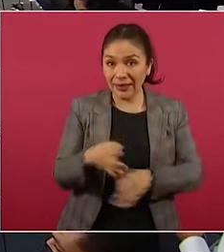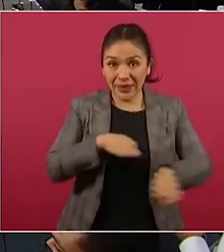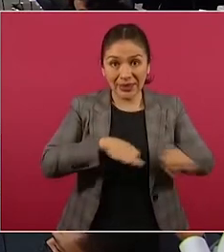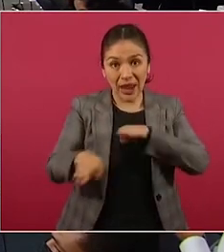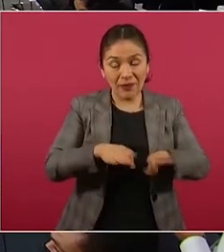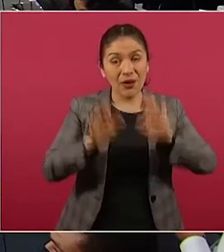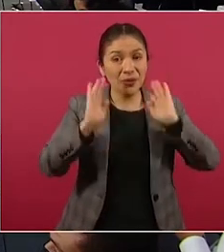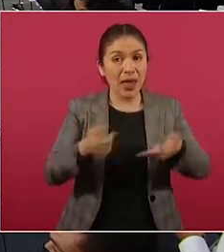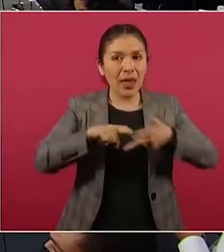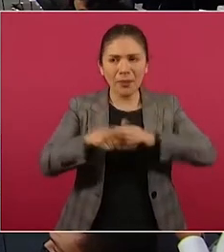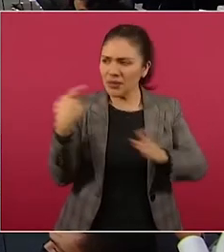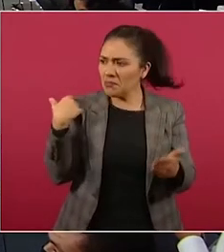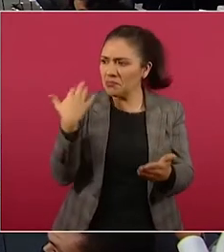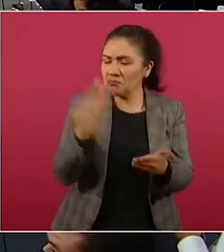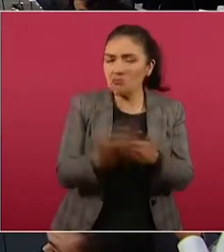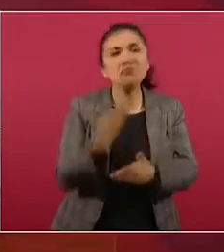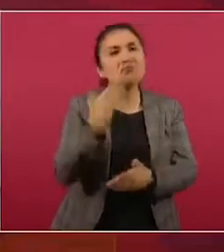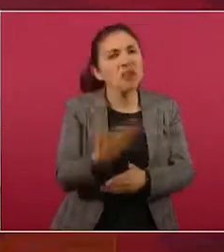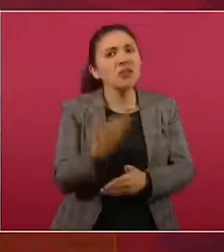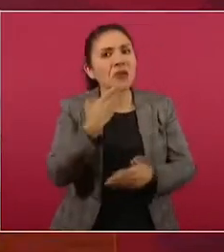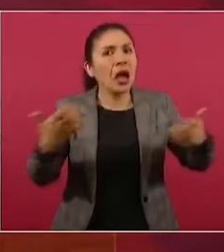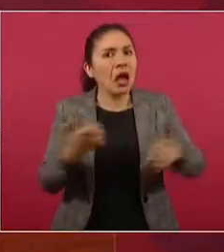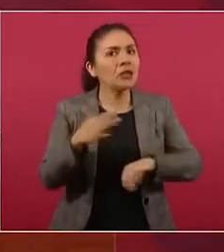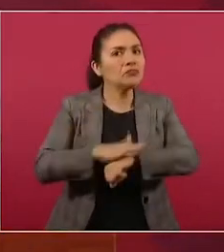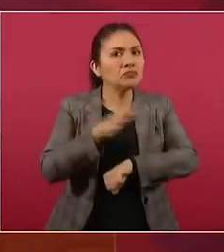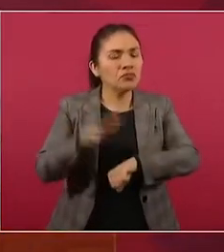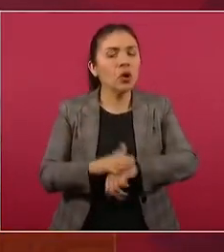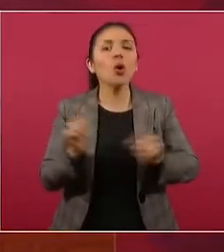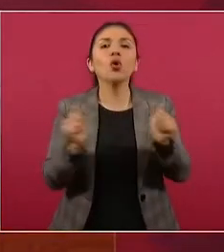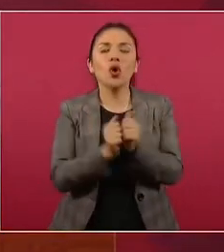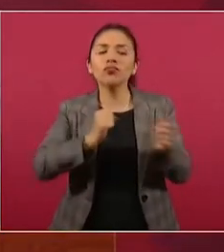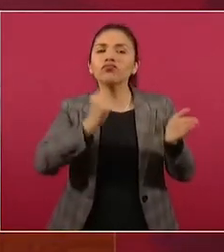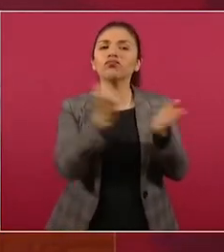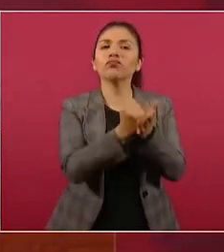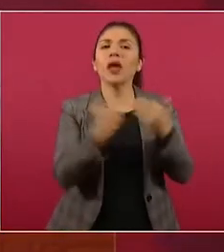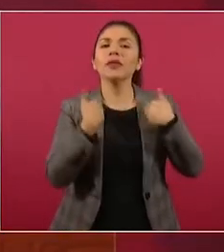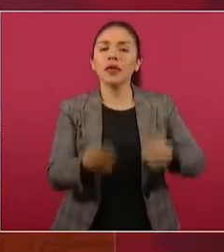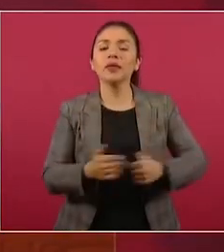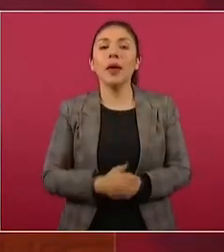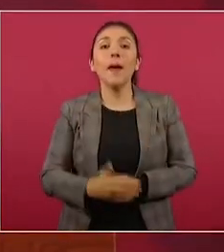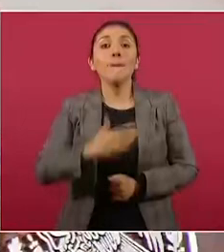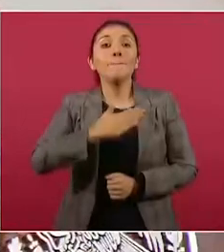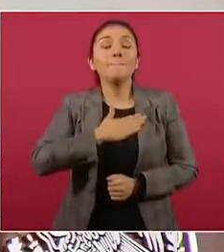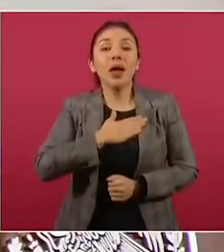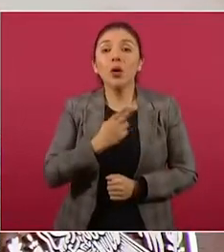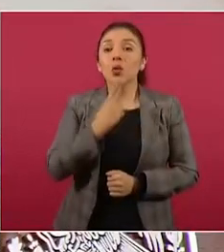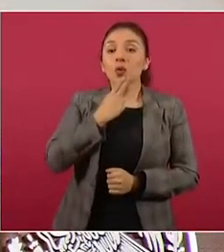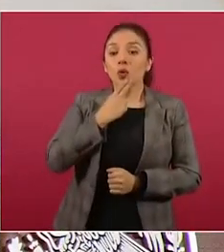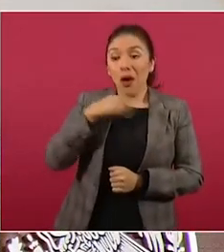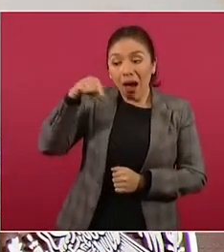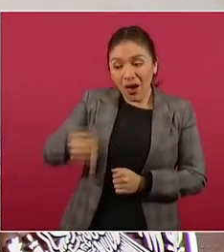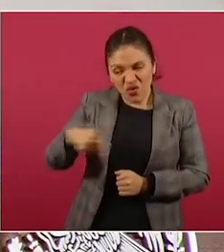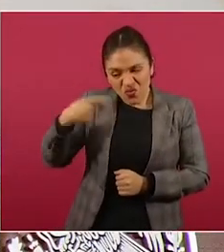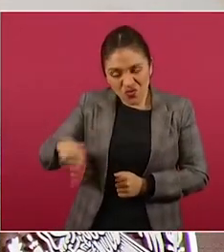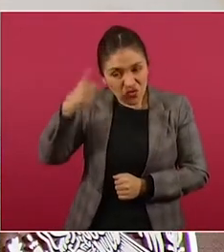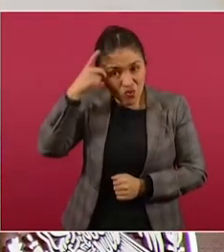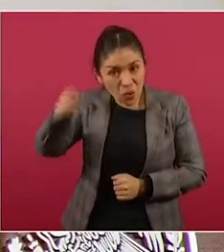se ha desarrollado y ha tenido buenos resultados bajo el lema "Mi patrimonio no se